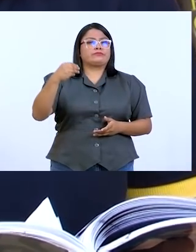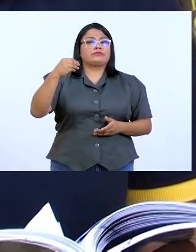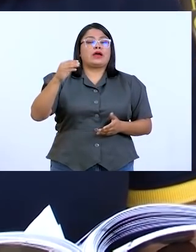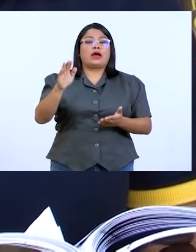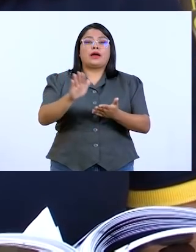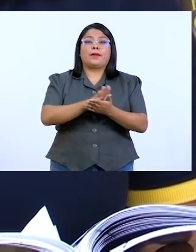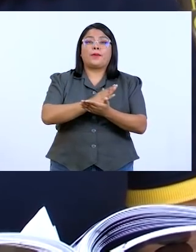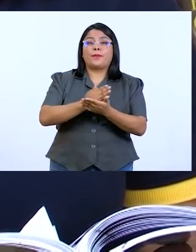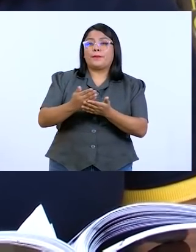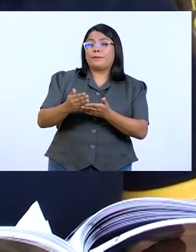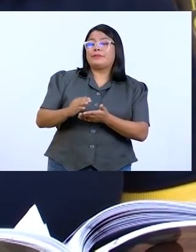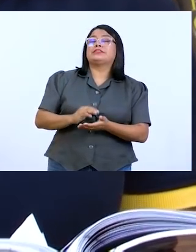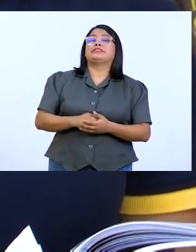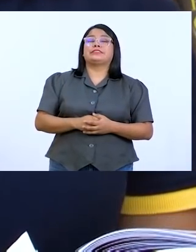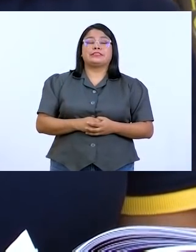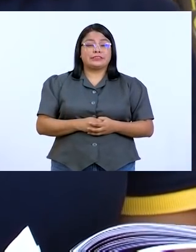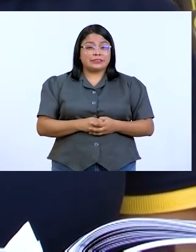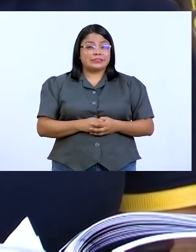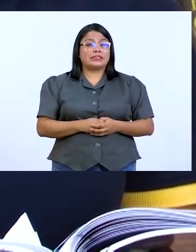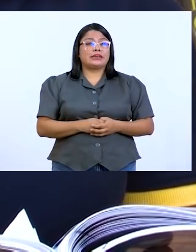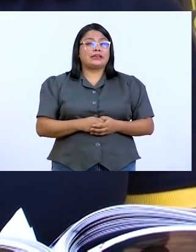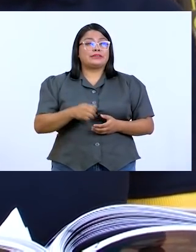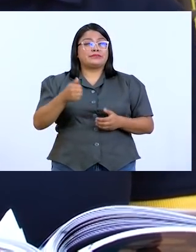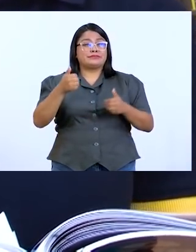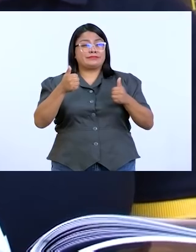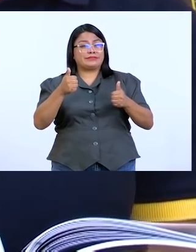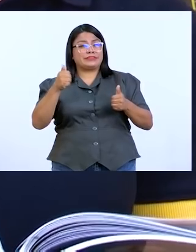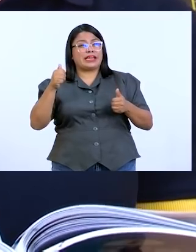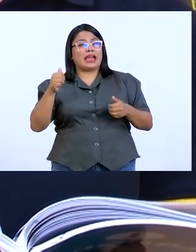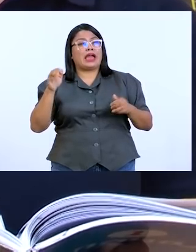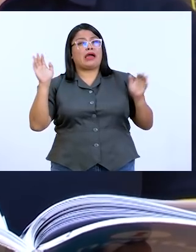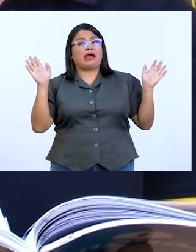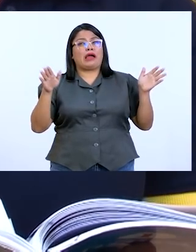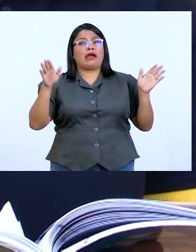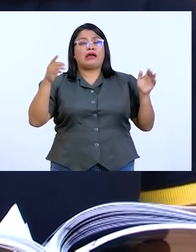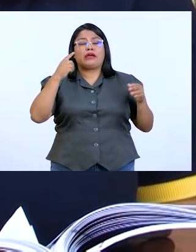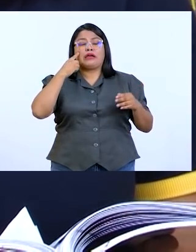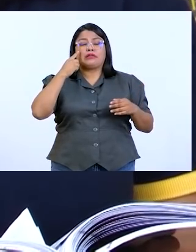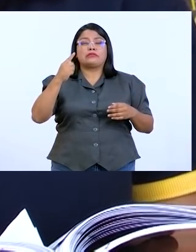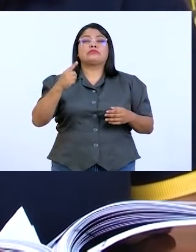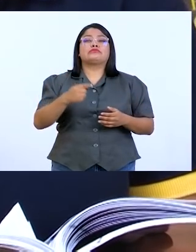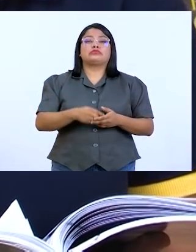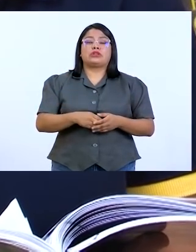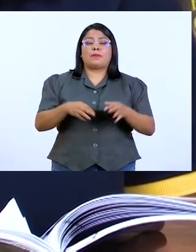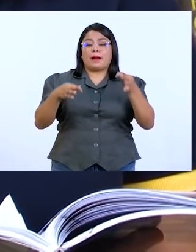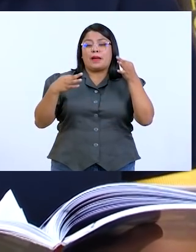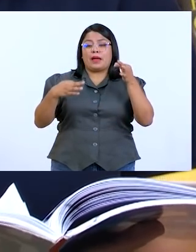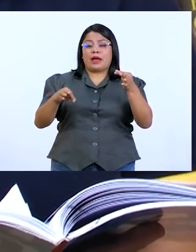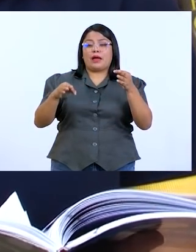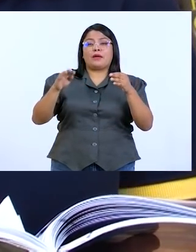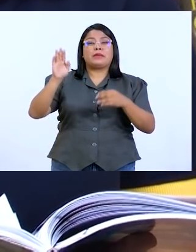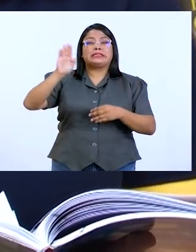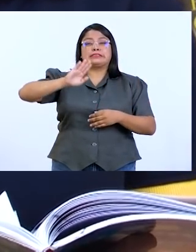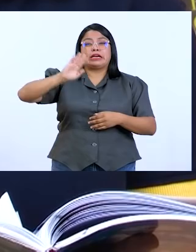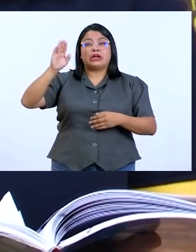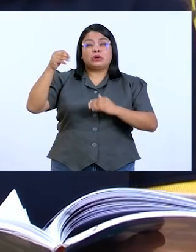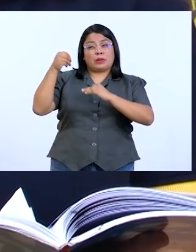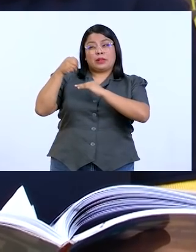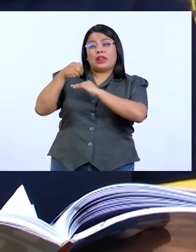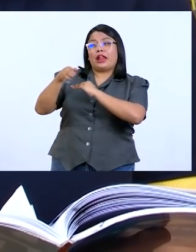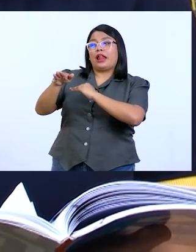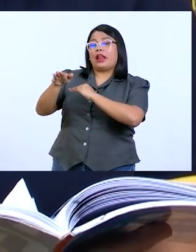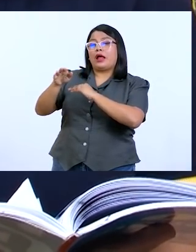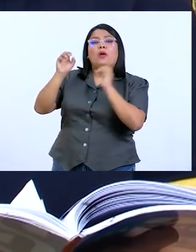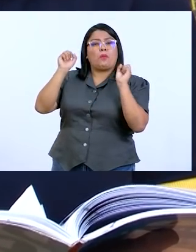le gustaba era compartir sus inventos. ¡Buen viaje! Te enviaré una postal, le dijo